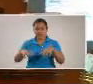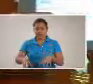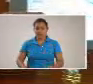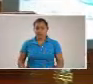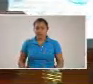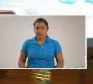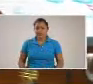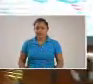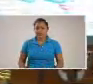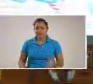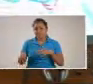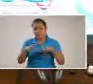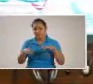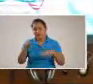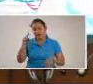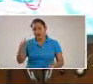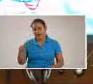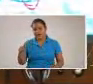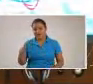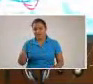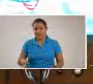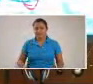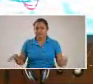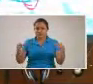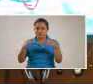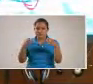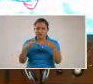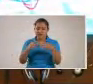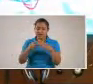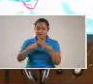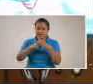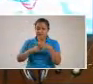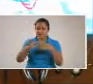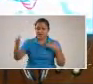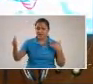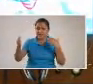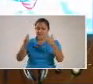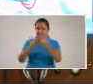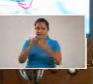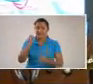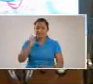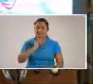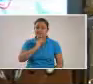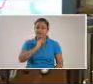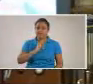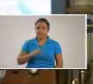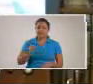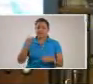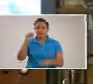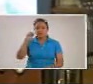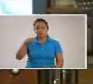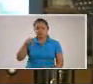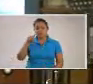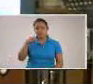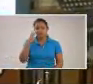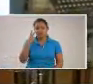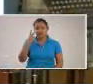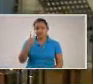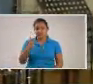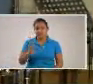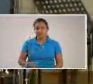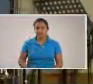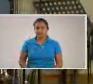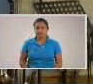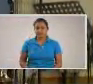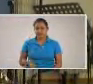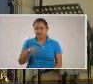aquella confederación, y ellos empezaron a acercarse hacia Israel. Si usted se da cuenta, claro, yo sé que esto es